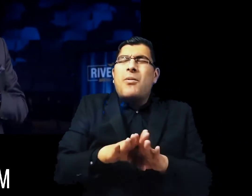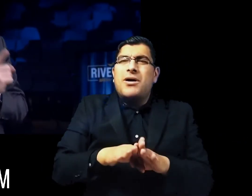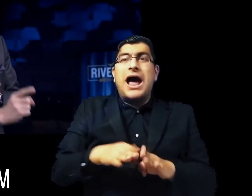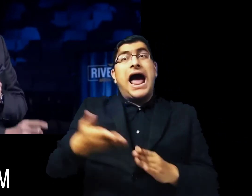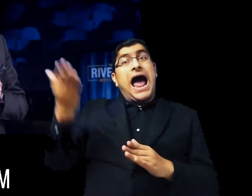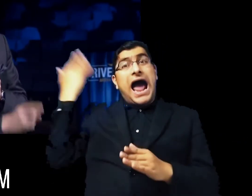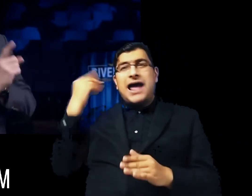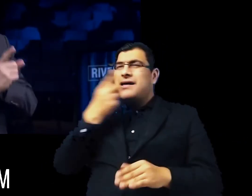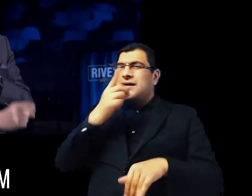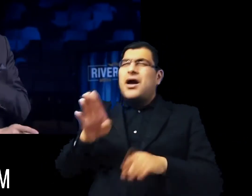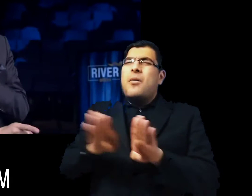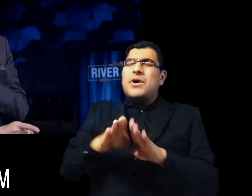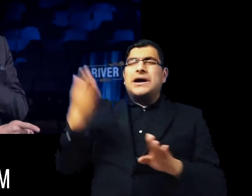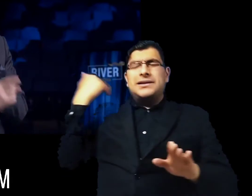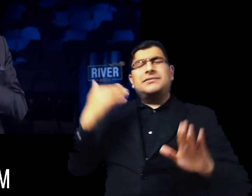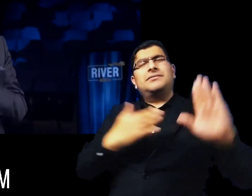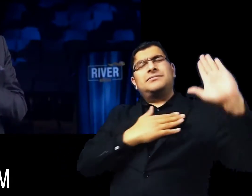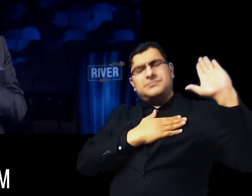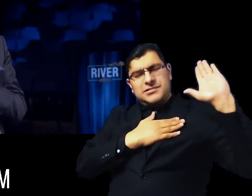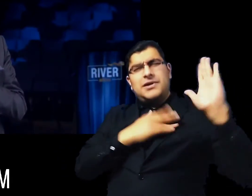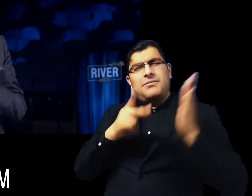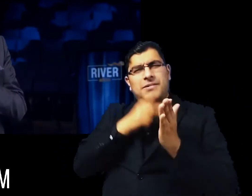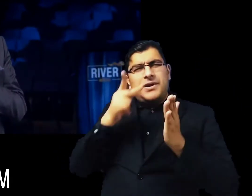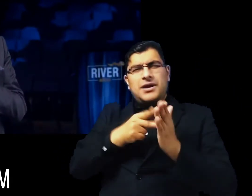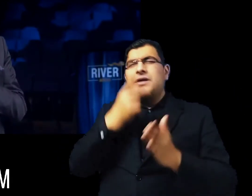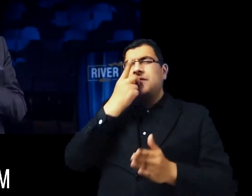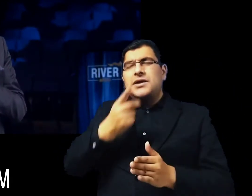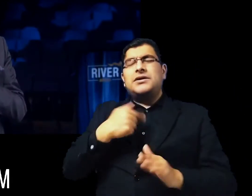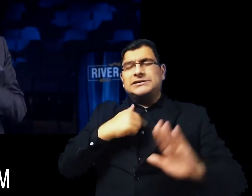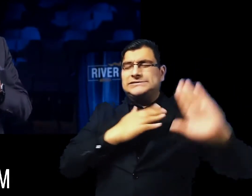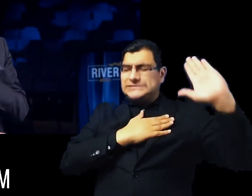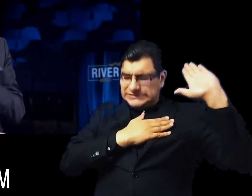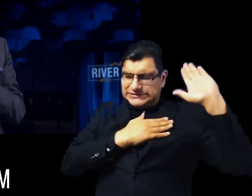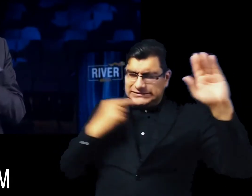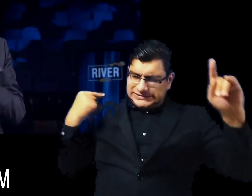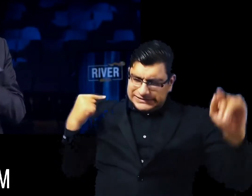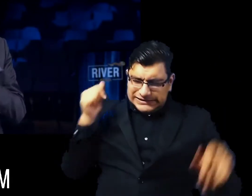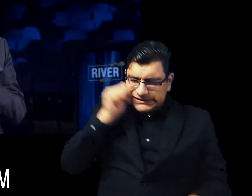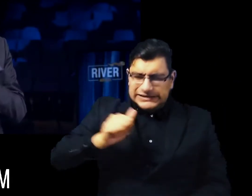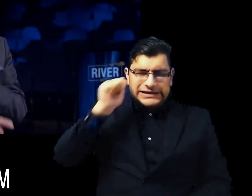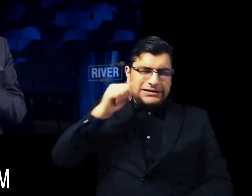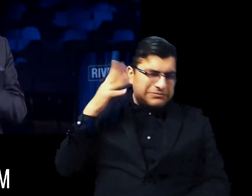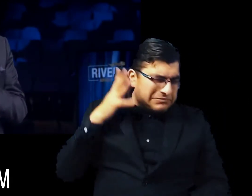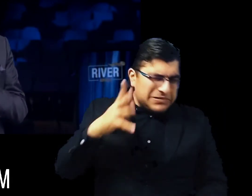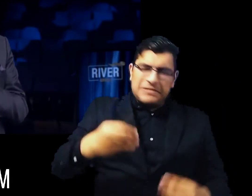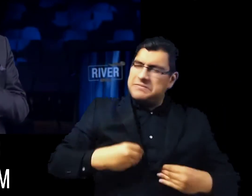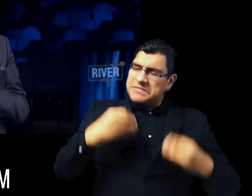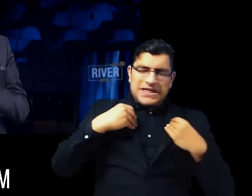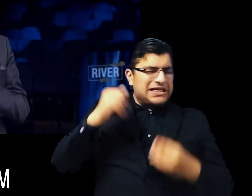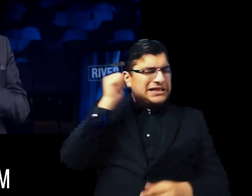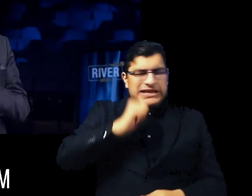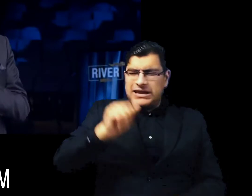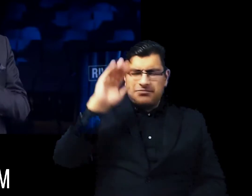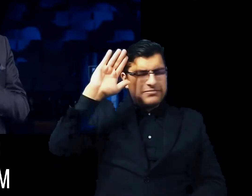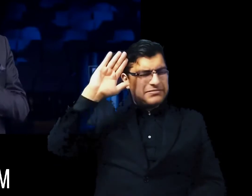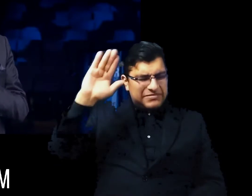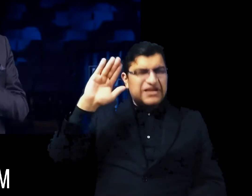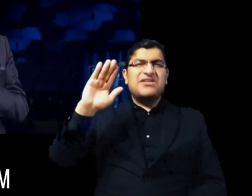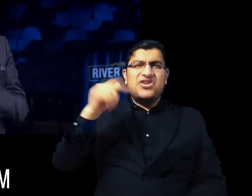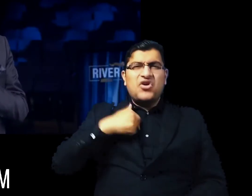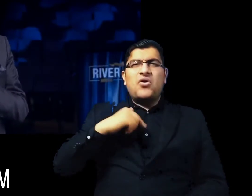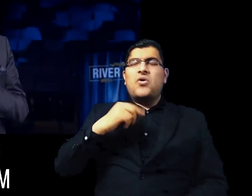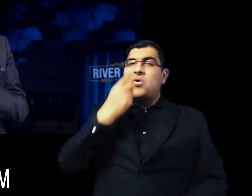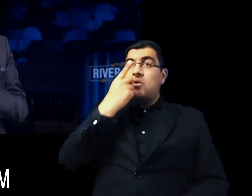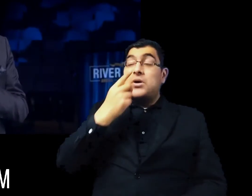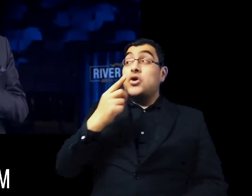Dios hice varias promesas que me propuse cumplir durante el resto de mi vida. Una de ellas, me